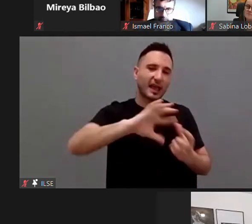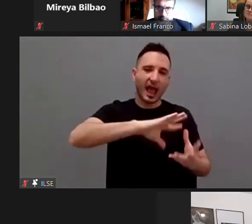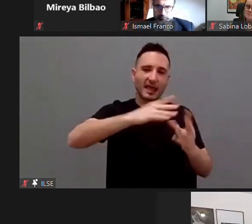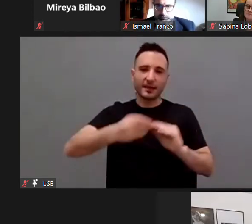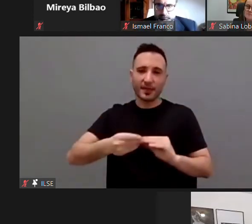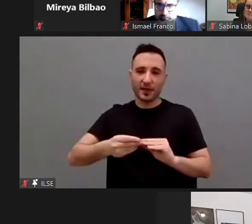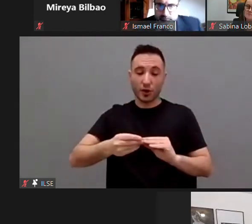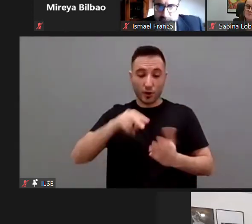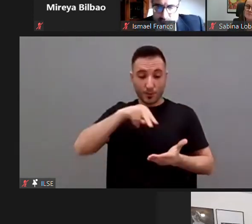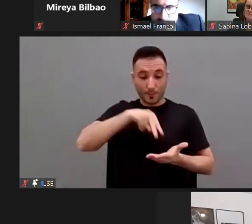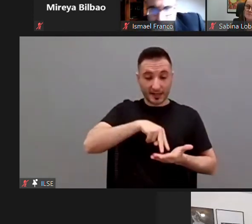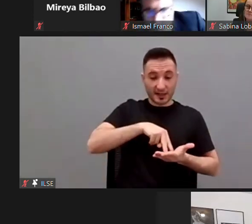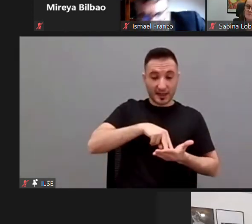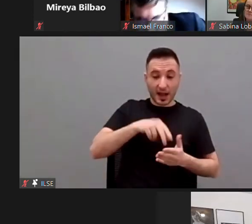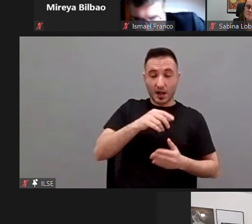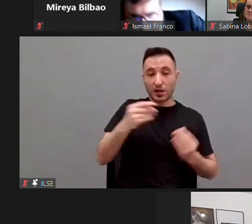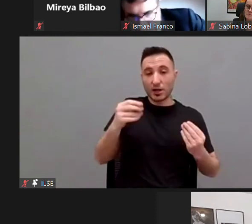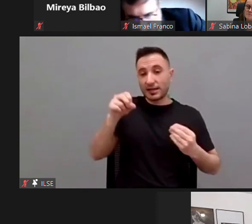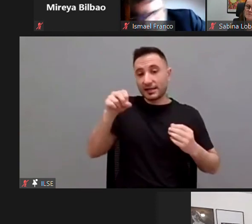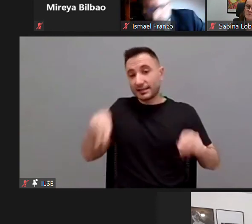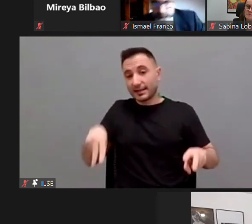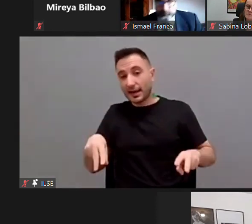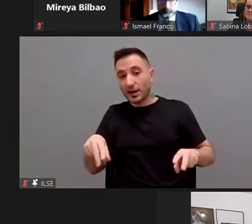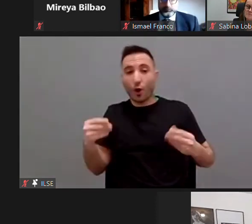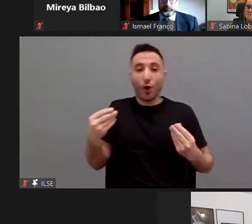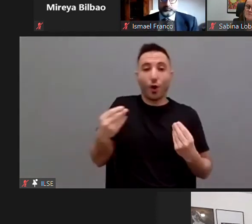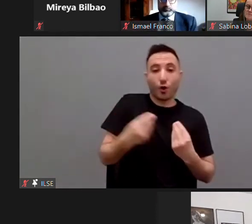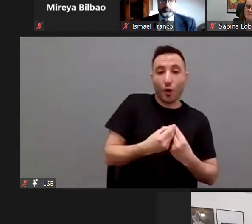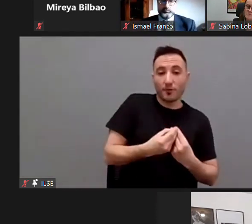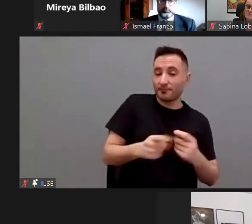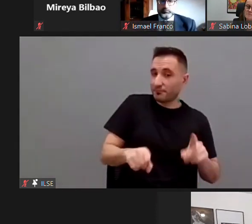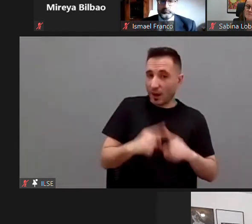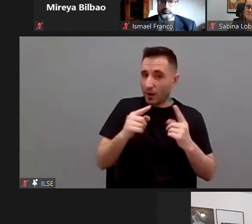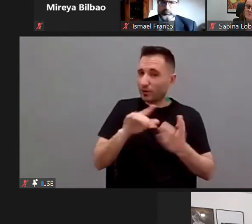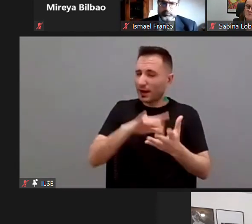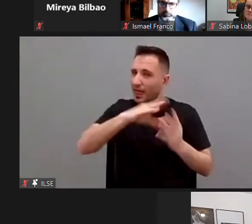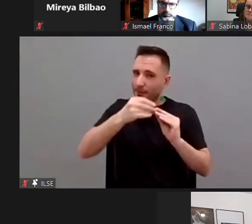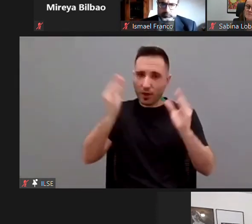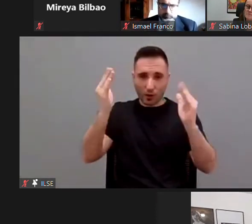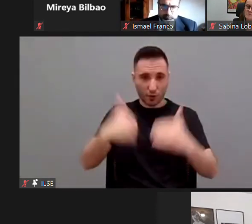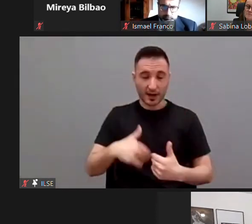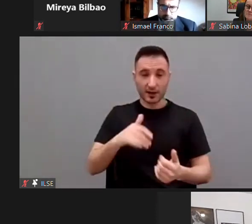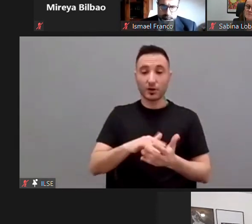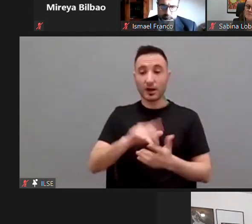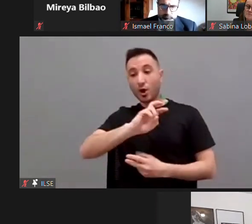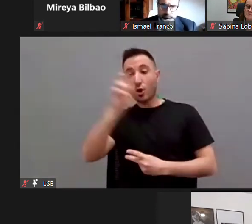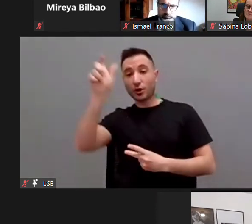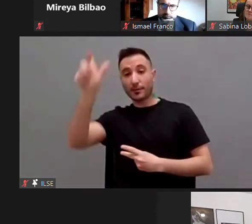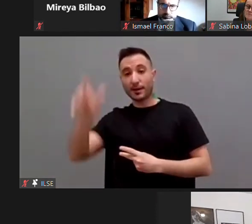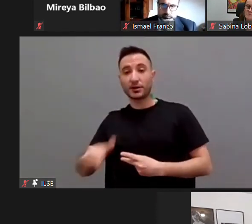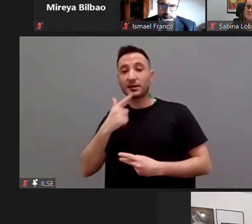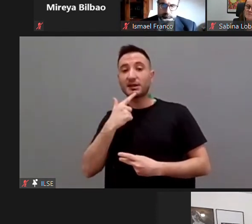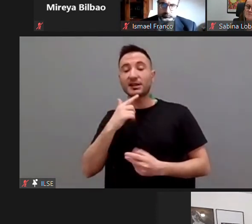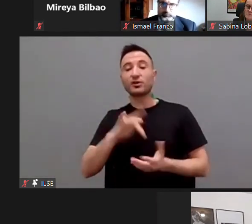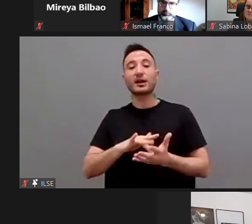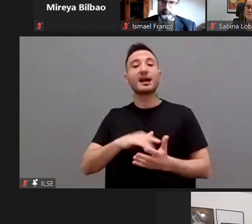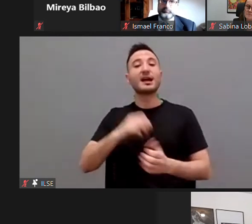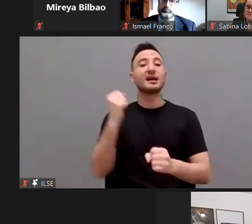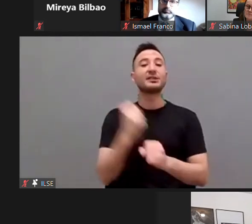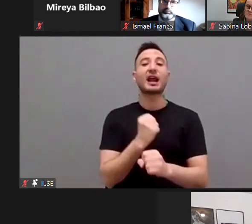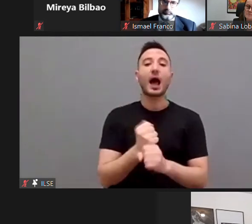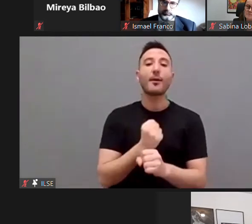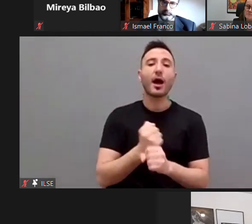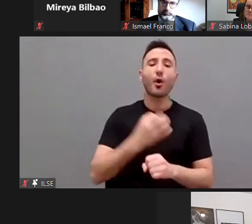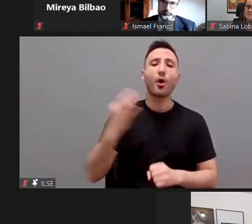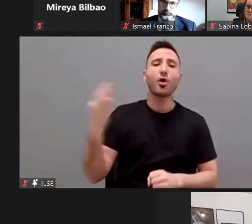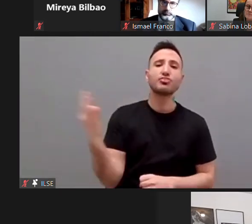distancia. Y por otro lado, un espectador anónimo nos dice: el trabajo debería de ser igual que si estás en la oficina y punto. Nada de cuidar a los hijos a la